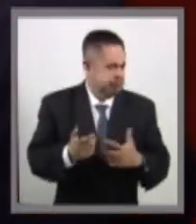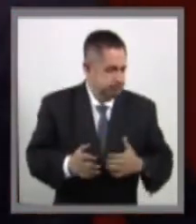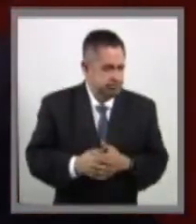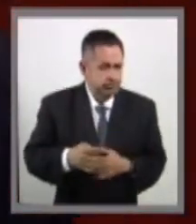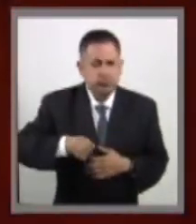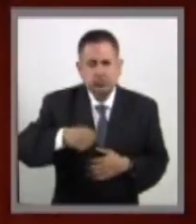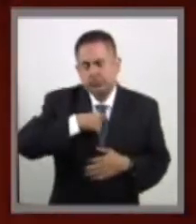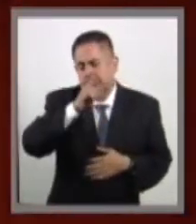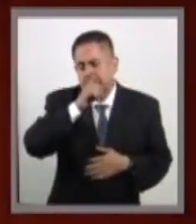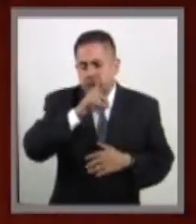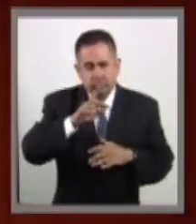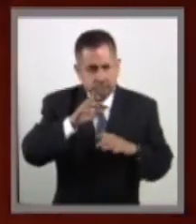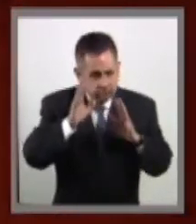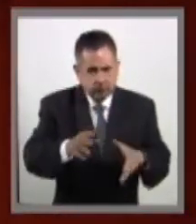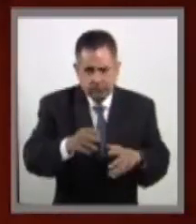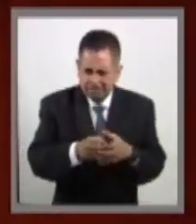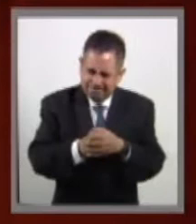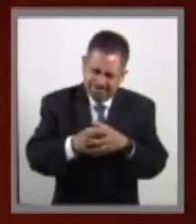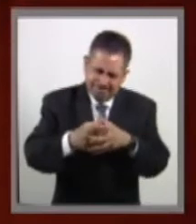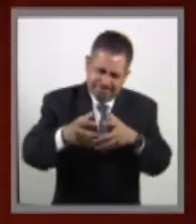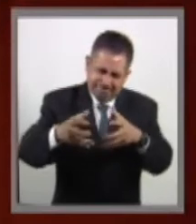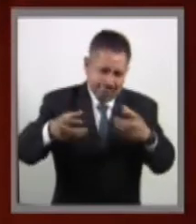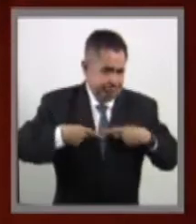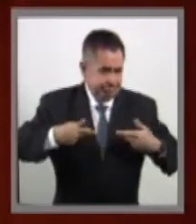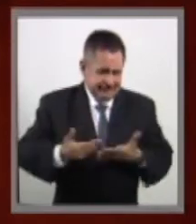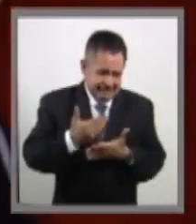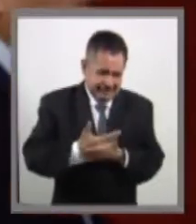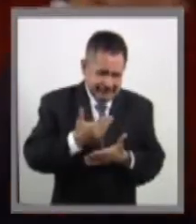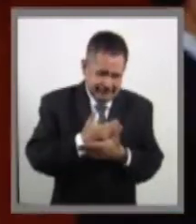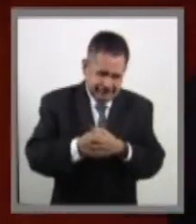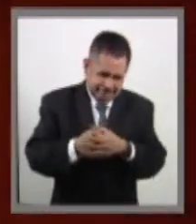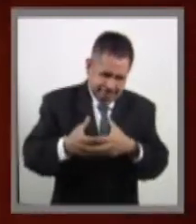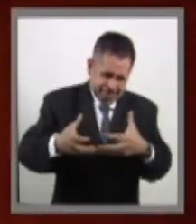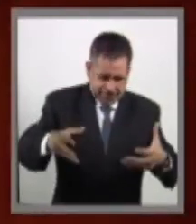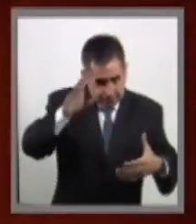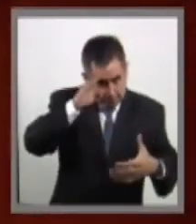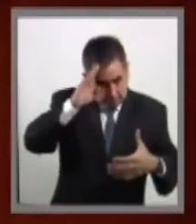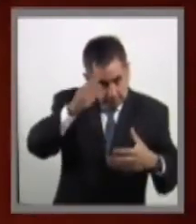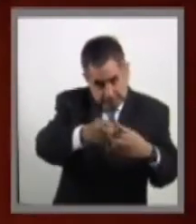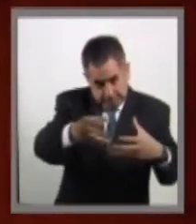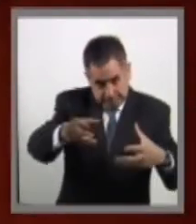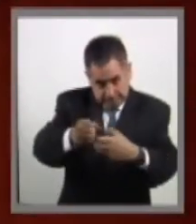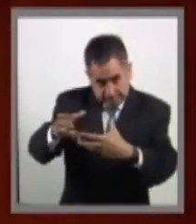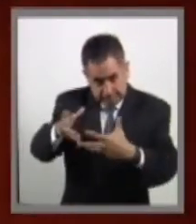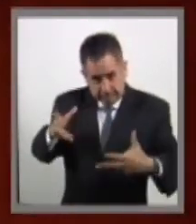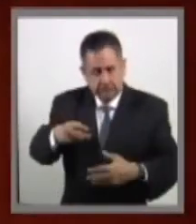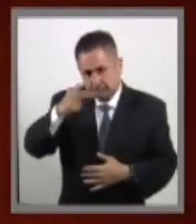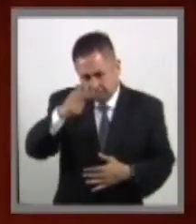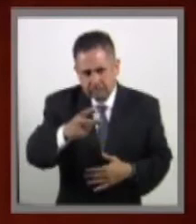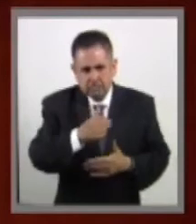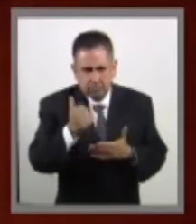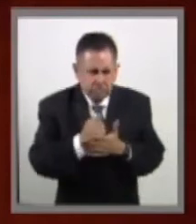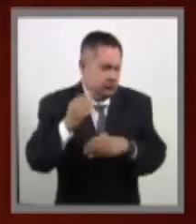ser omisos del fenómeno demográfico que implica el crecimiento exponencial de la población, tanto en México como